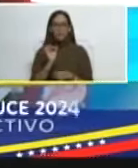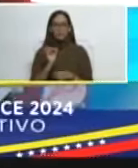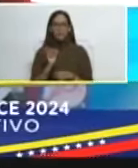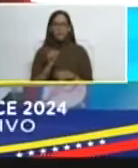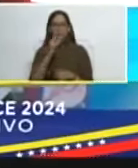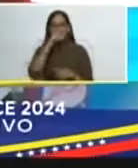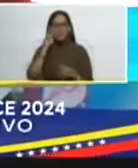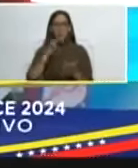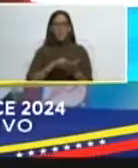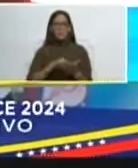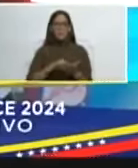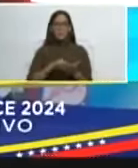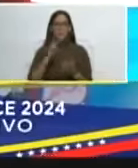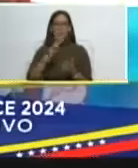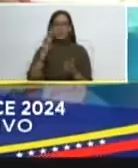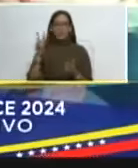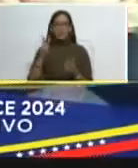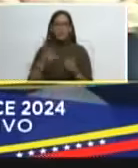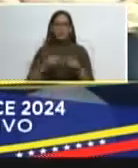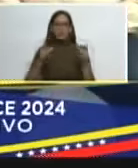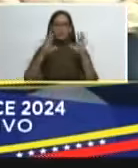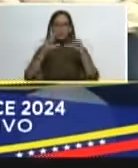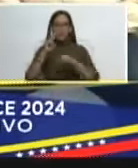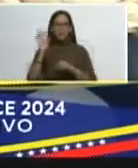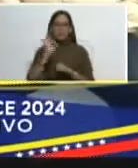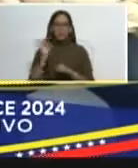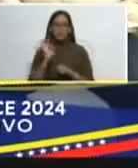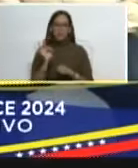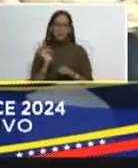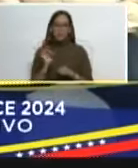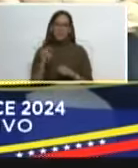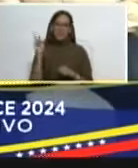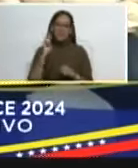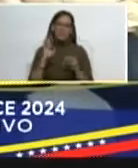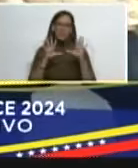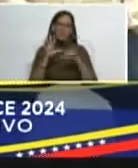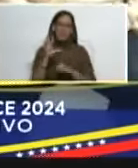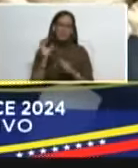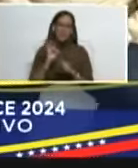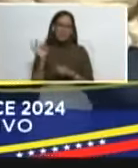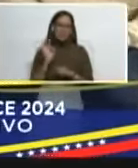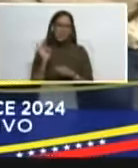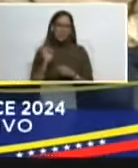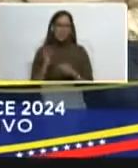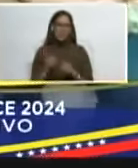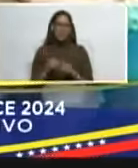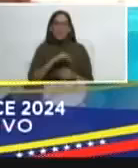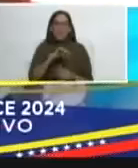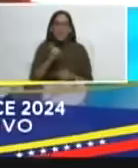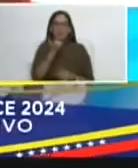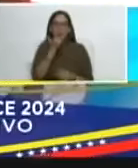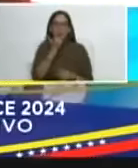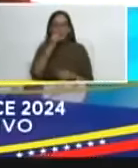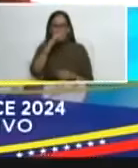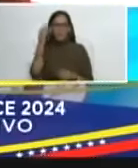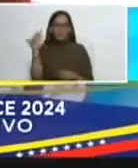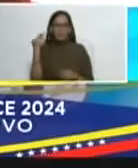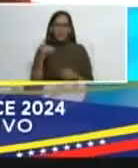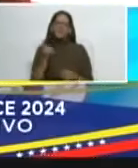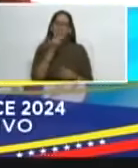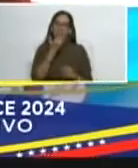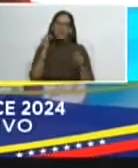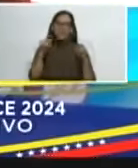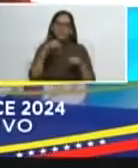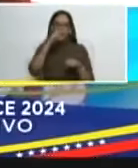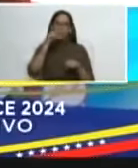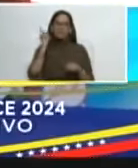2022 ellos proyectaron un crecimiento del 12%. El crecimiento de Venezuela fue del 15%. Igual como se equivocaron el año pasado y se van a equivocar